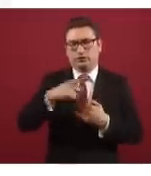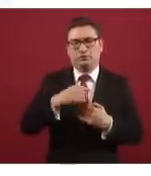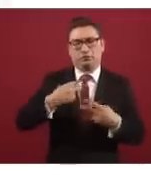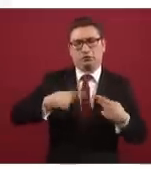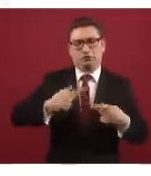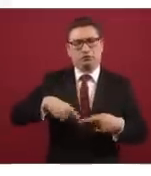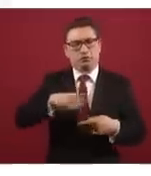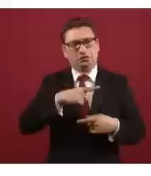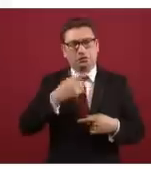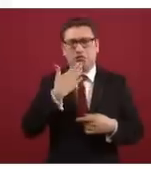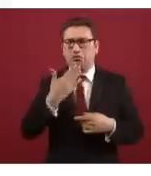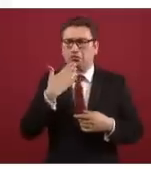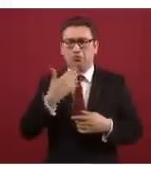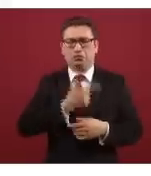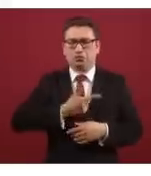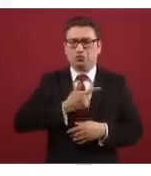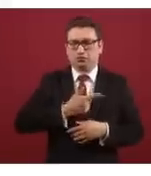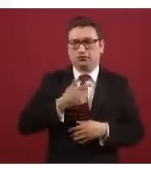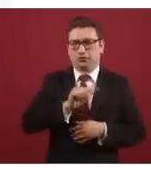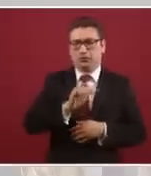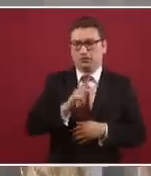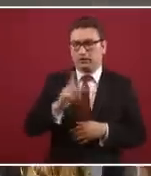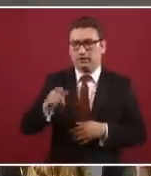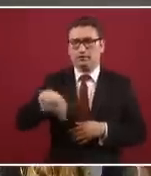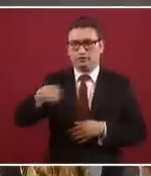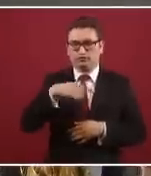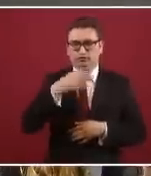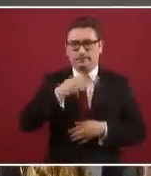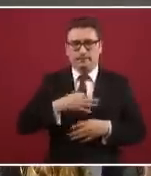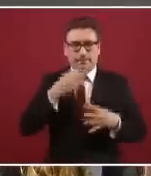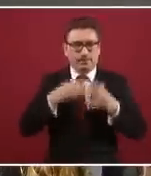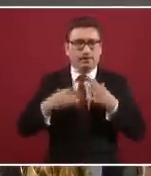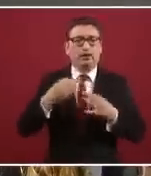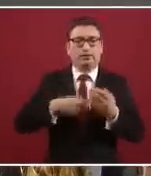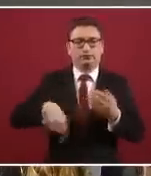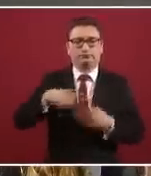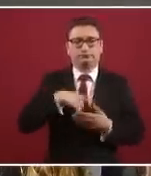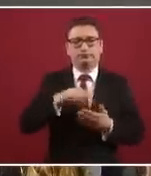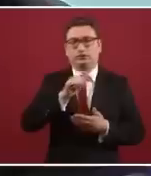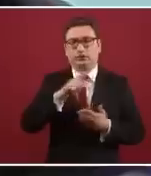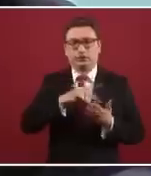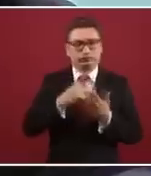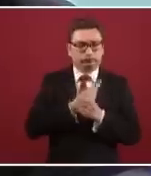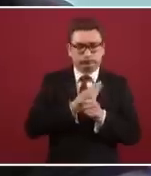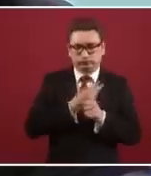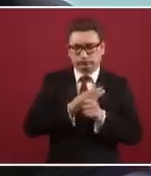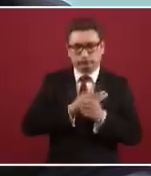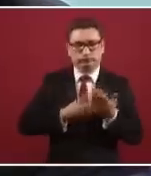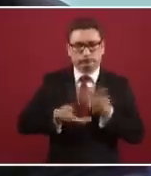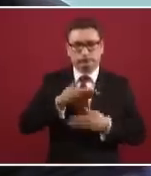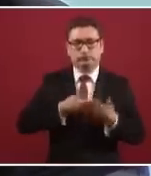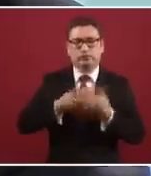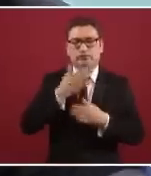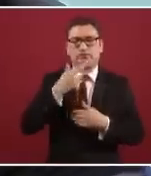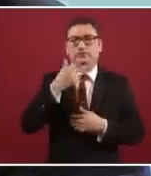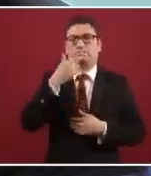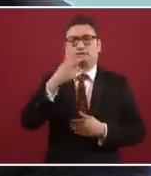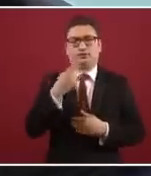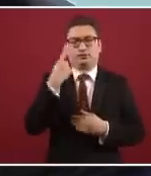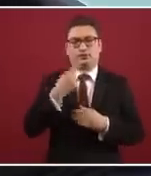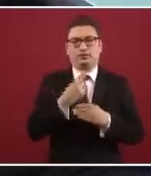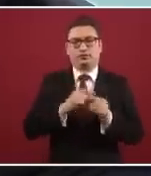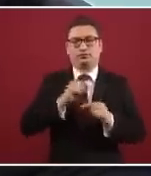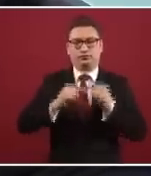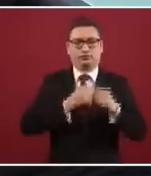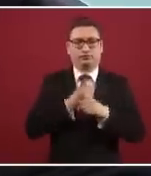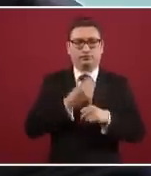usuarios, a quienes les agradecemos que nos siguen retroalimentando para continuar perfeccionando la app. Son instrumentos que se